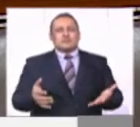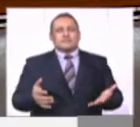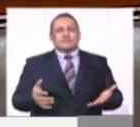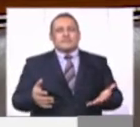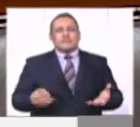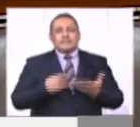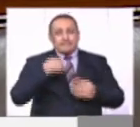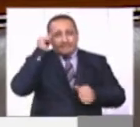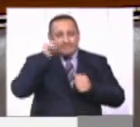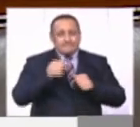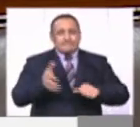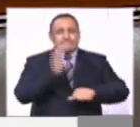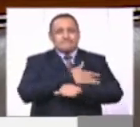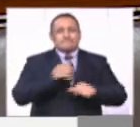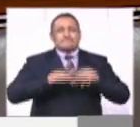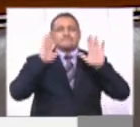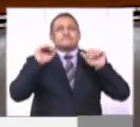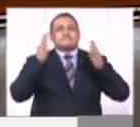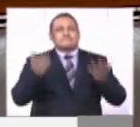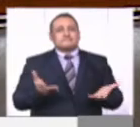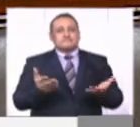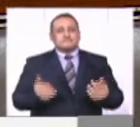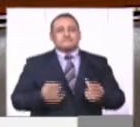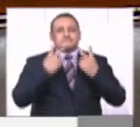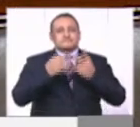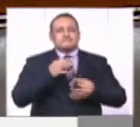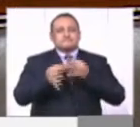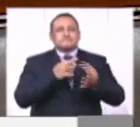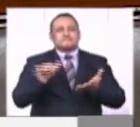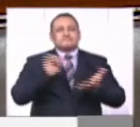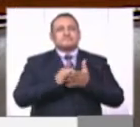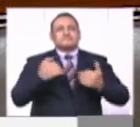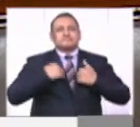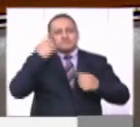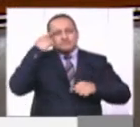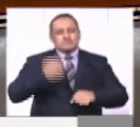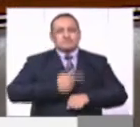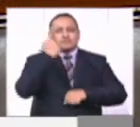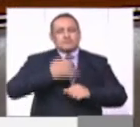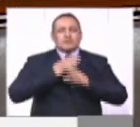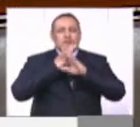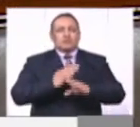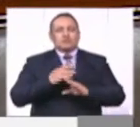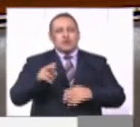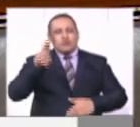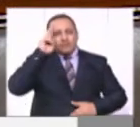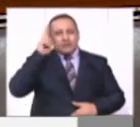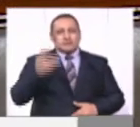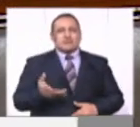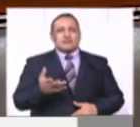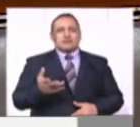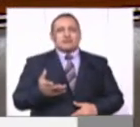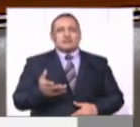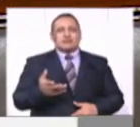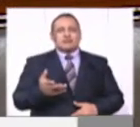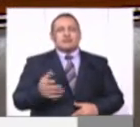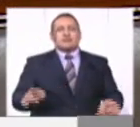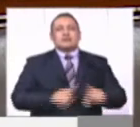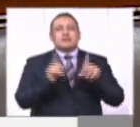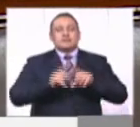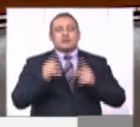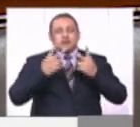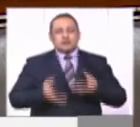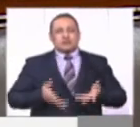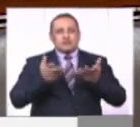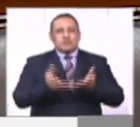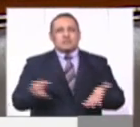recuerde usted que yo me despedí porque dijo que ya teníamos una denegación de confianza y eso trajo